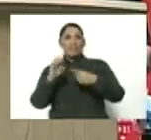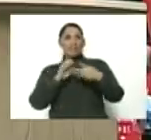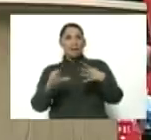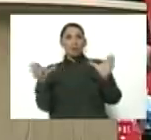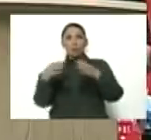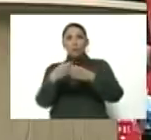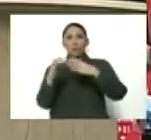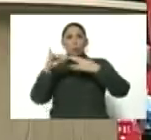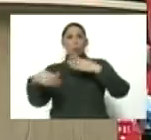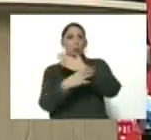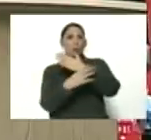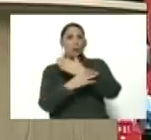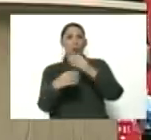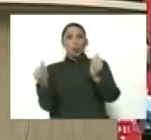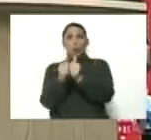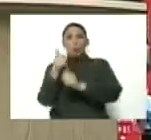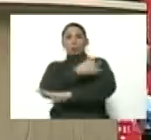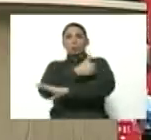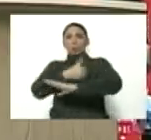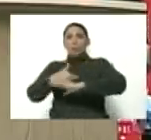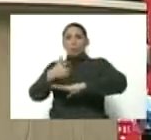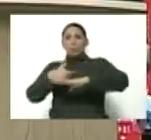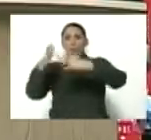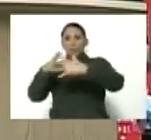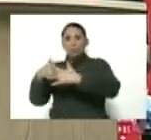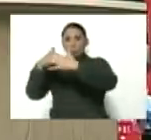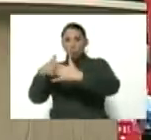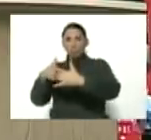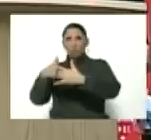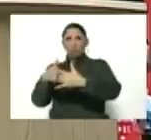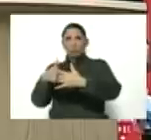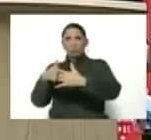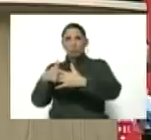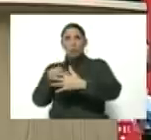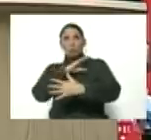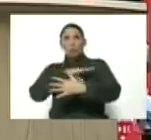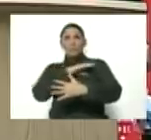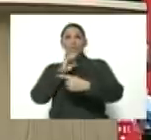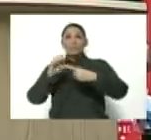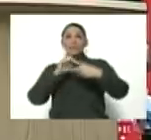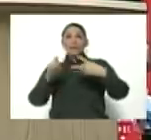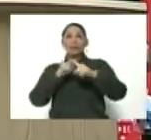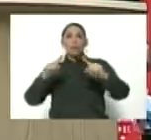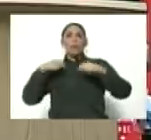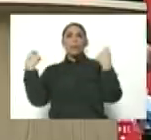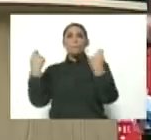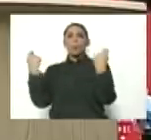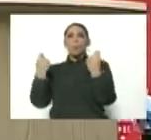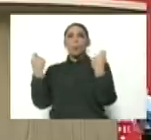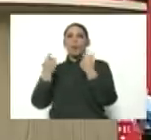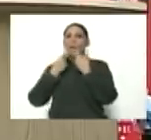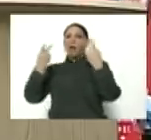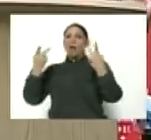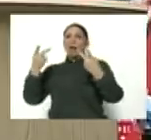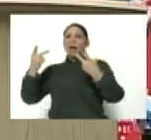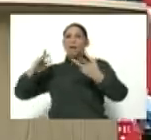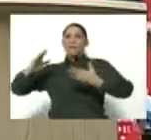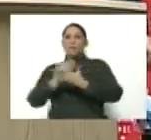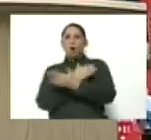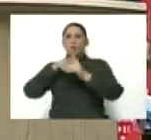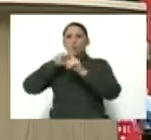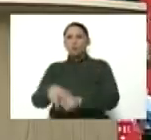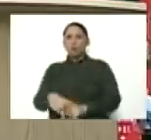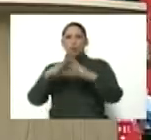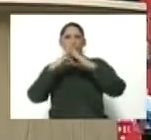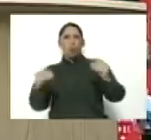con autoridades del gobierno de los Estados Unidos de Norteamérica, un comité estratégico para promover el derrocamiento,